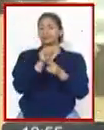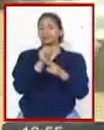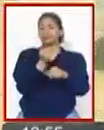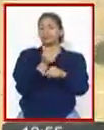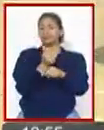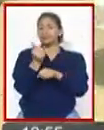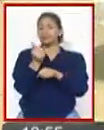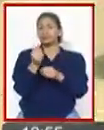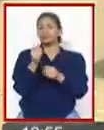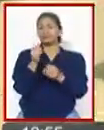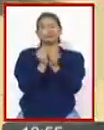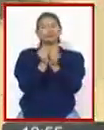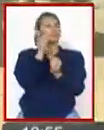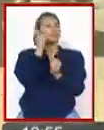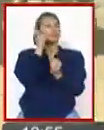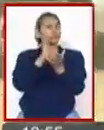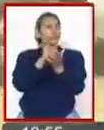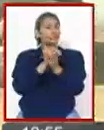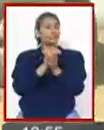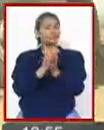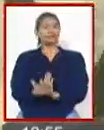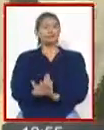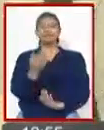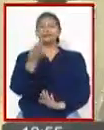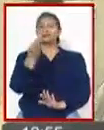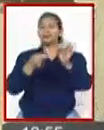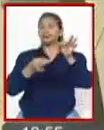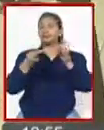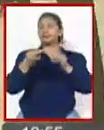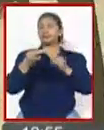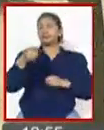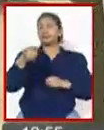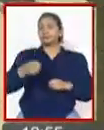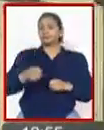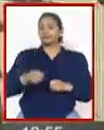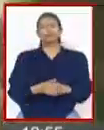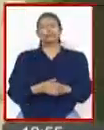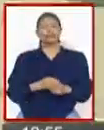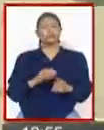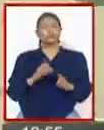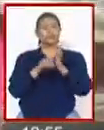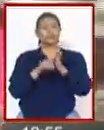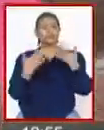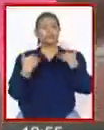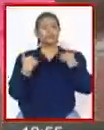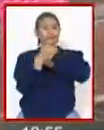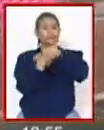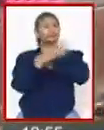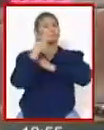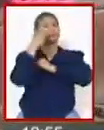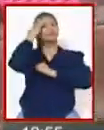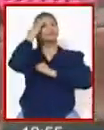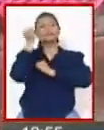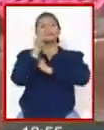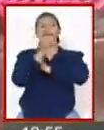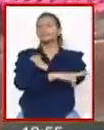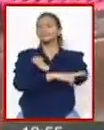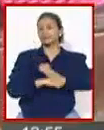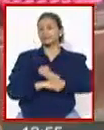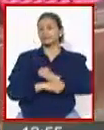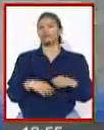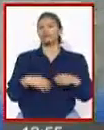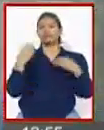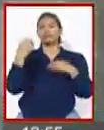del hecho junto a su esposa cómplice serán puestos ante un juez en audiencia cautelar, quien definirá su situación jurídica por haber cometido este robo, el cual